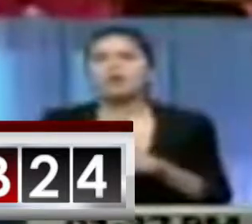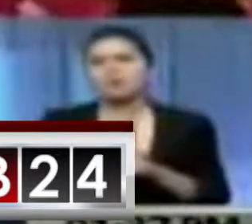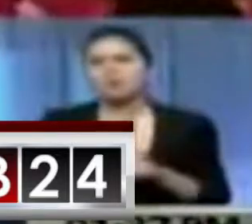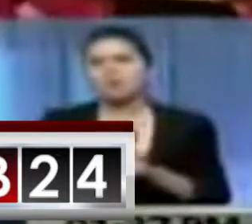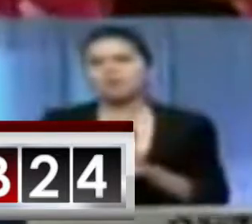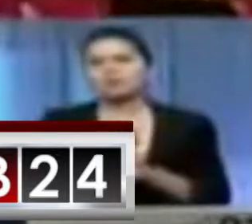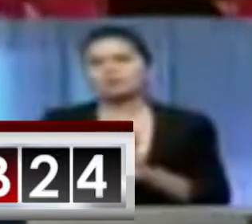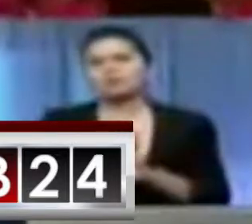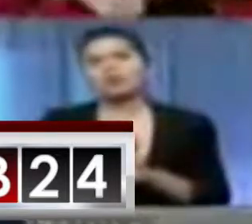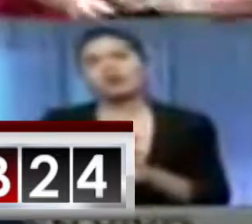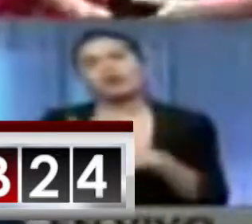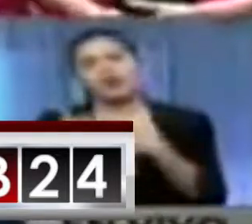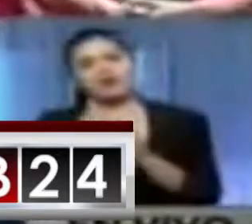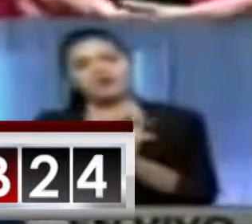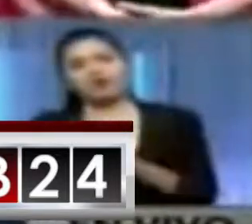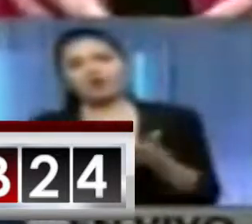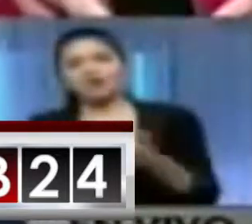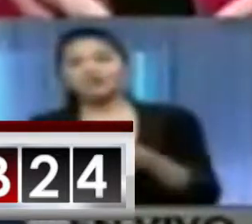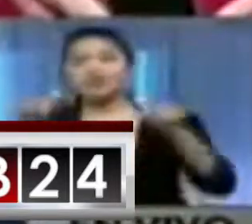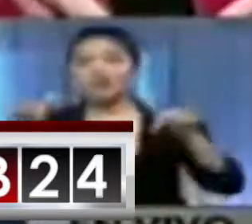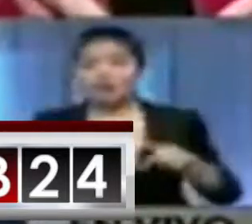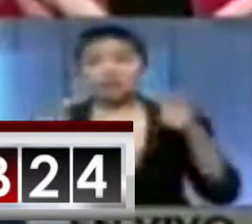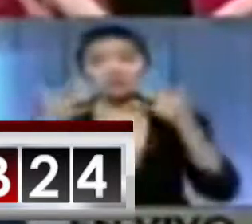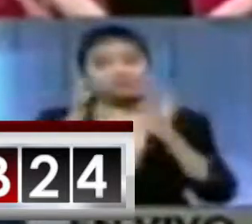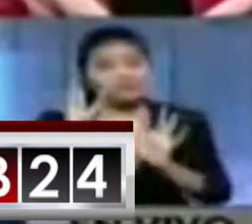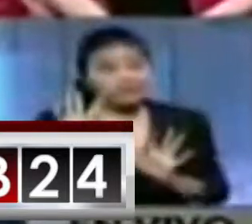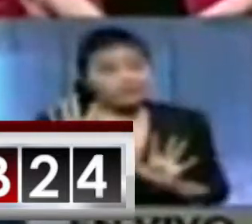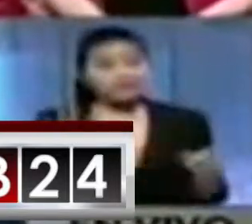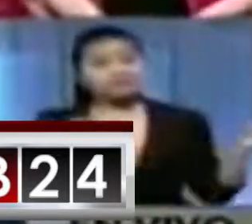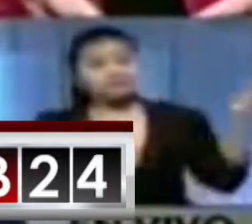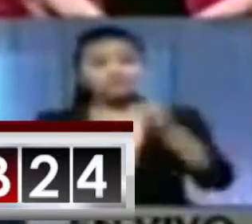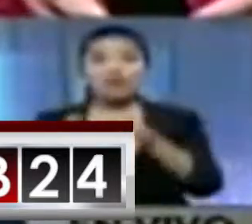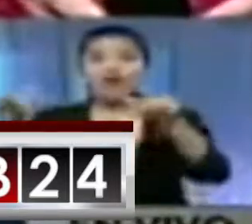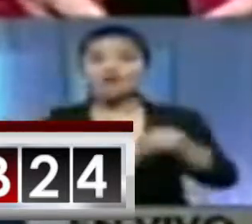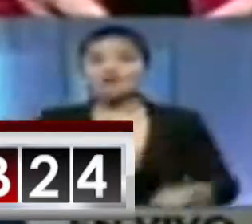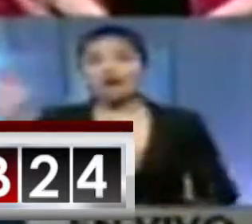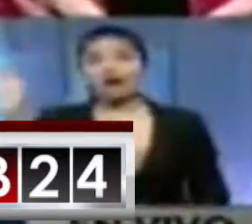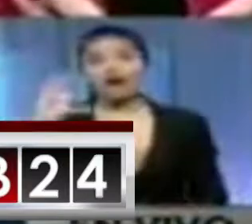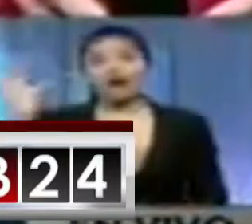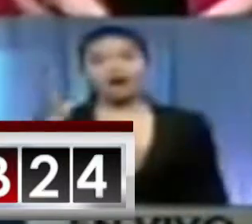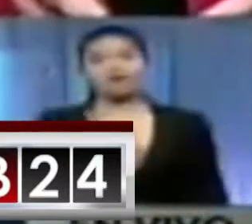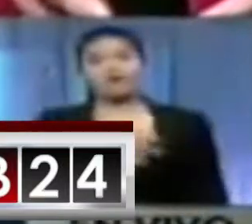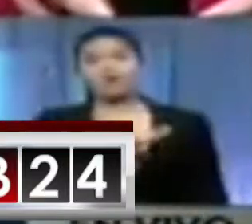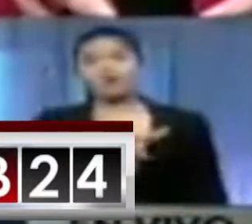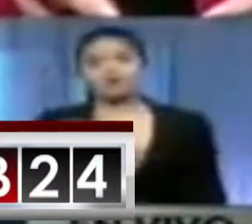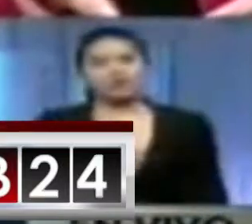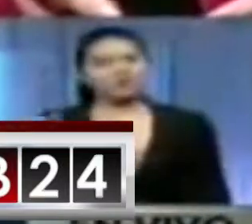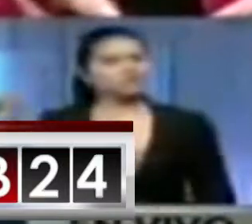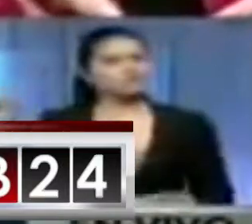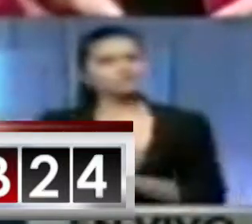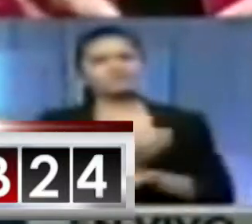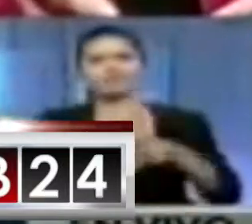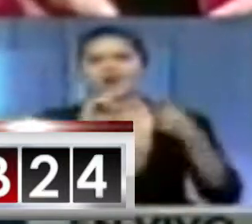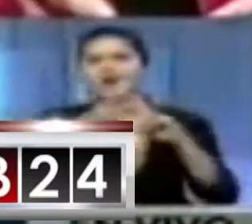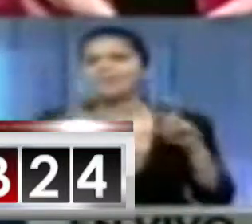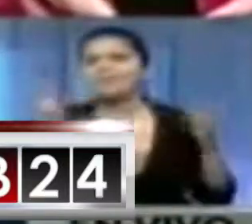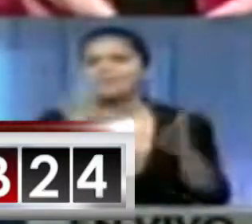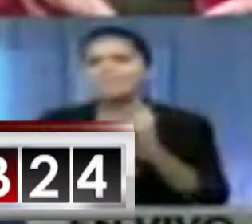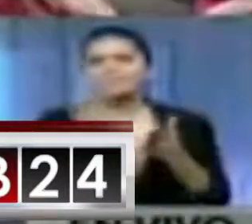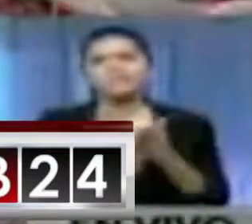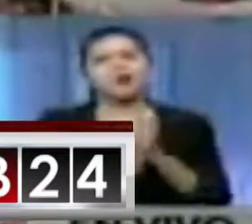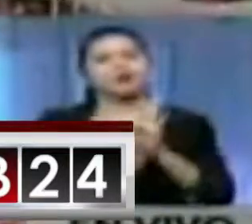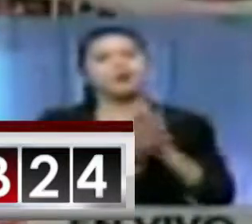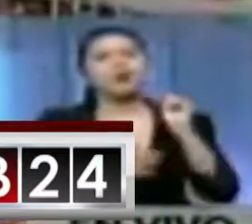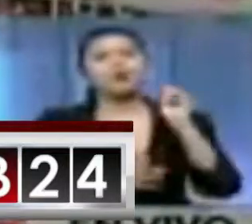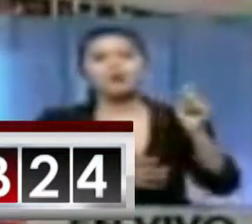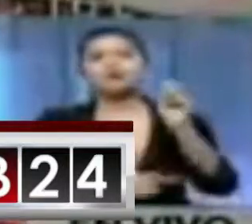la violencia física que hoy pretendieron traer a Caracas y que nosotros derrotamos en paz con la Constitución en